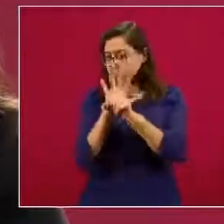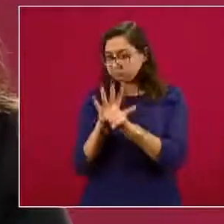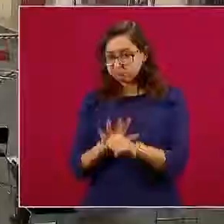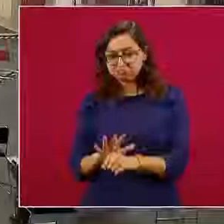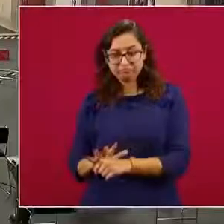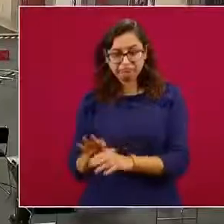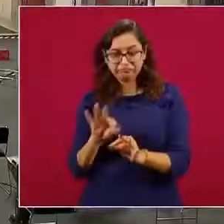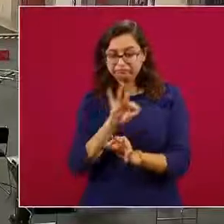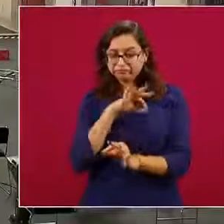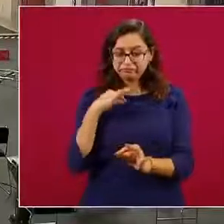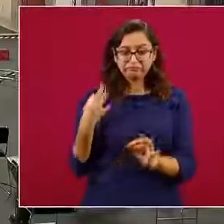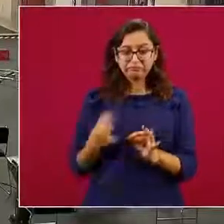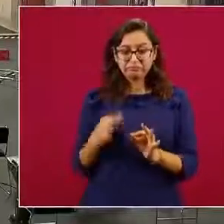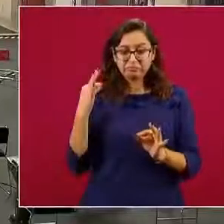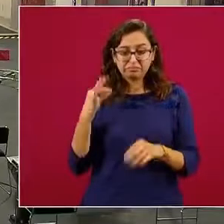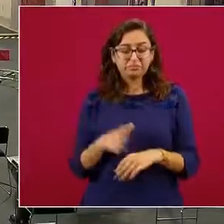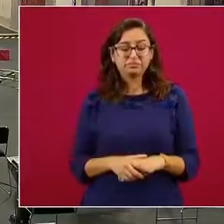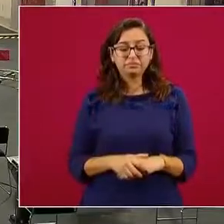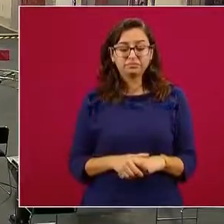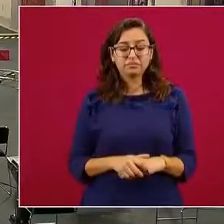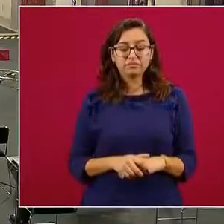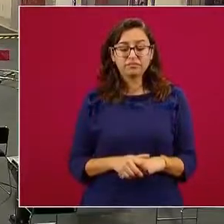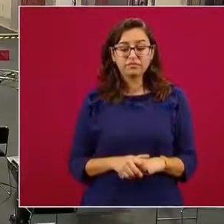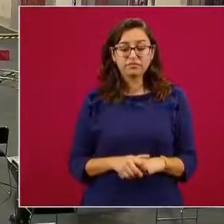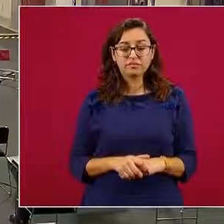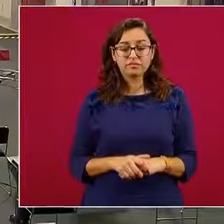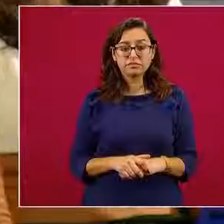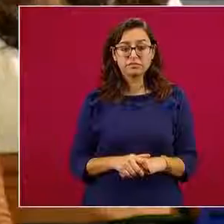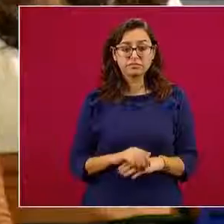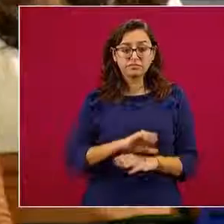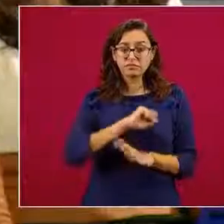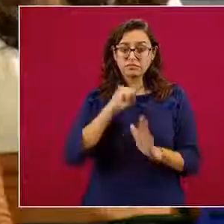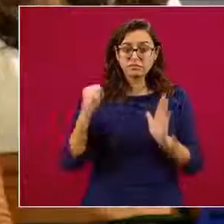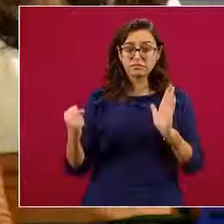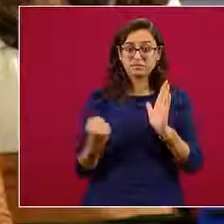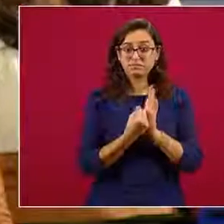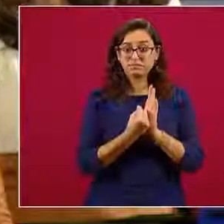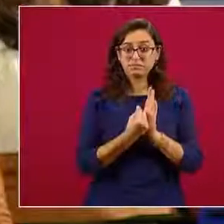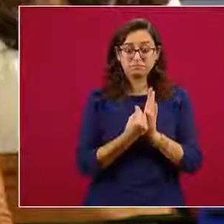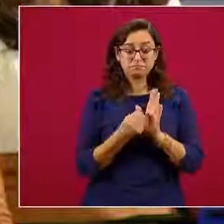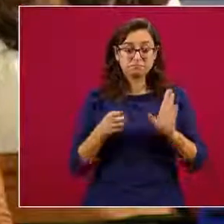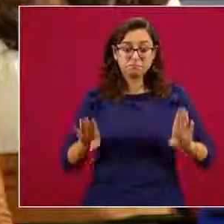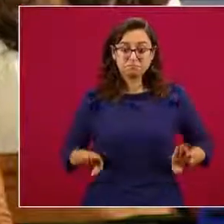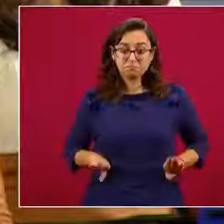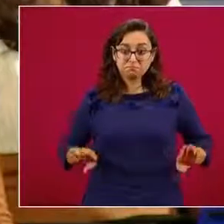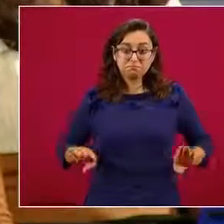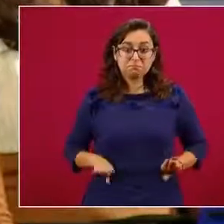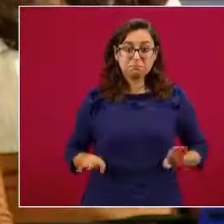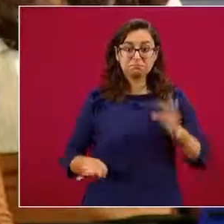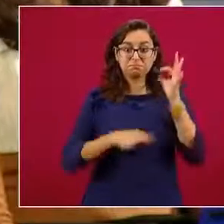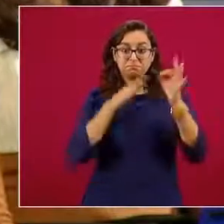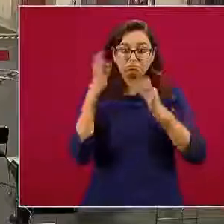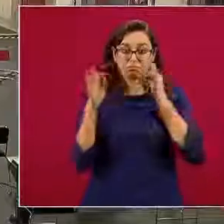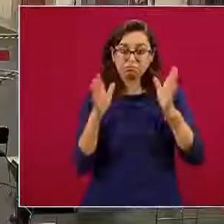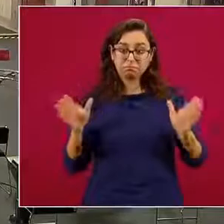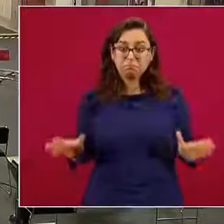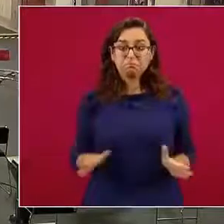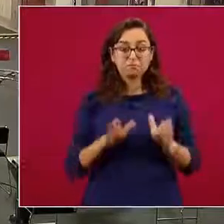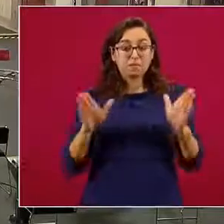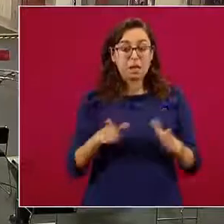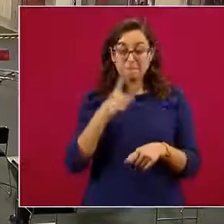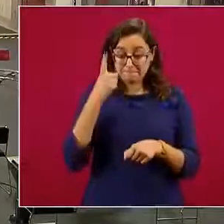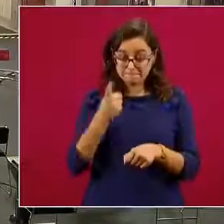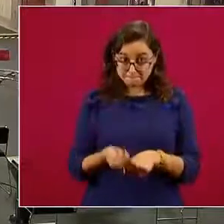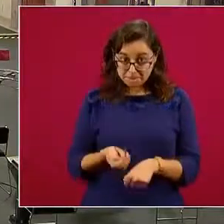que, además hay que decir, es una marca que tiene este evento de promoción en particular, porque no es el primero